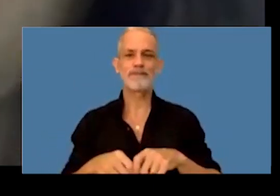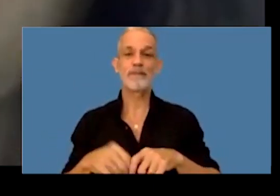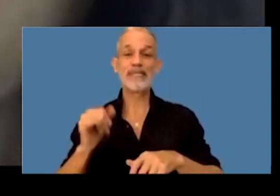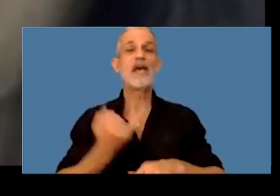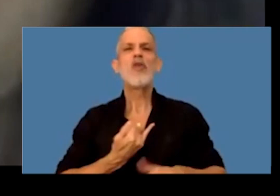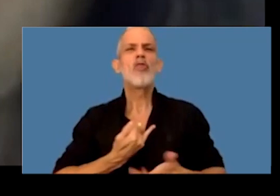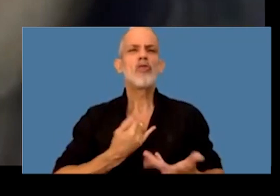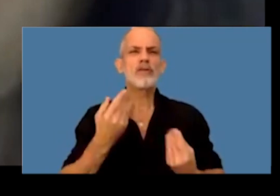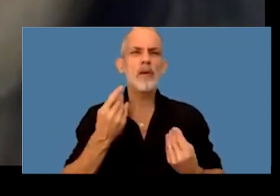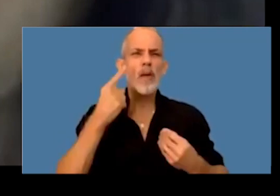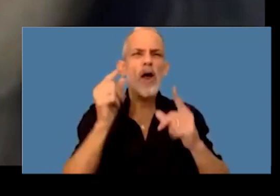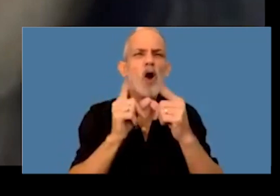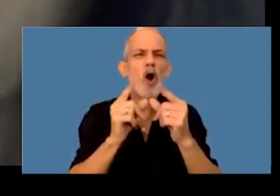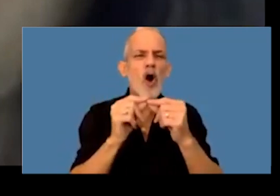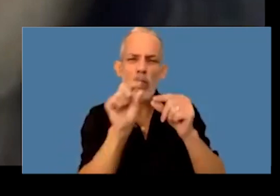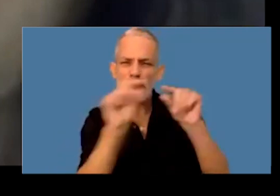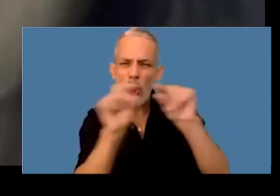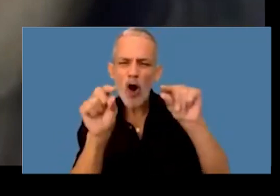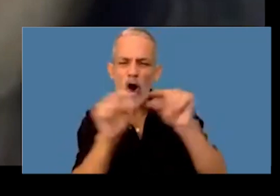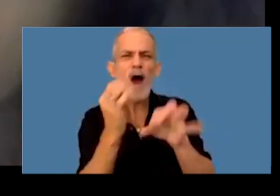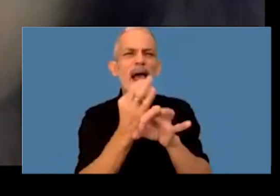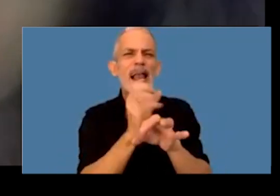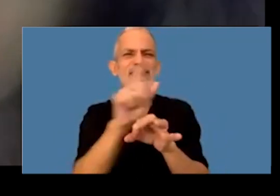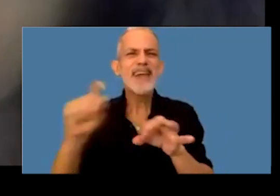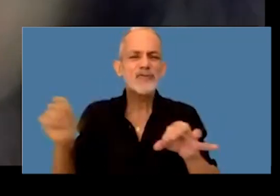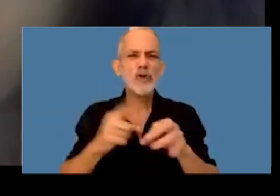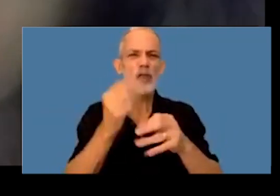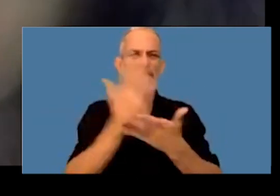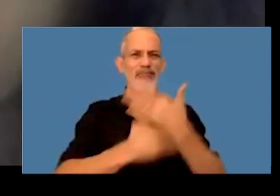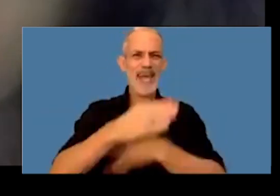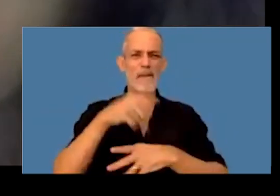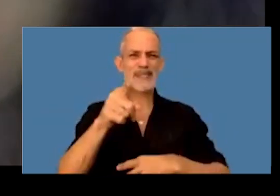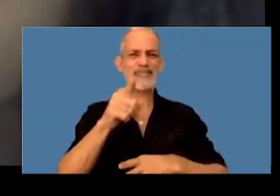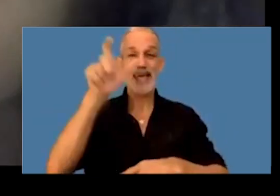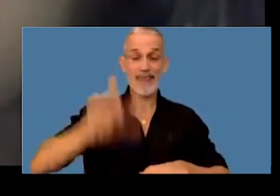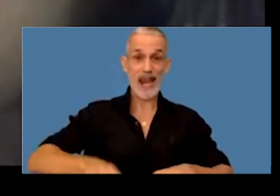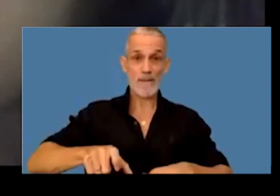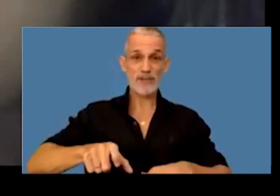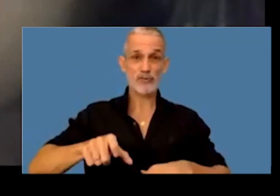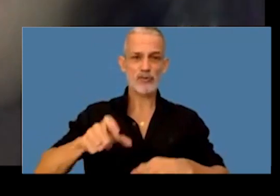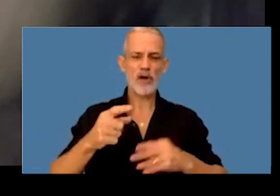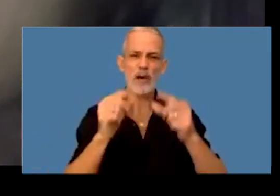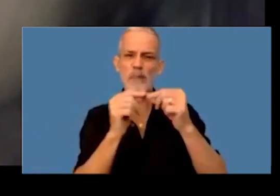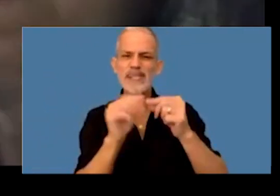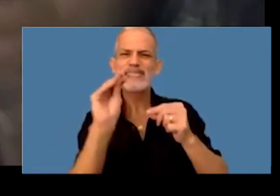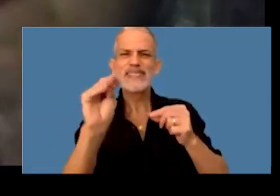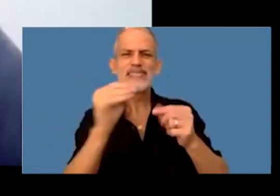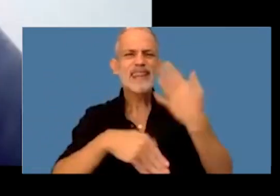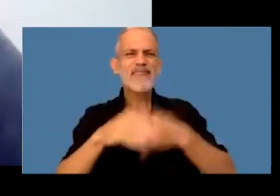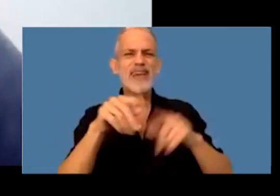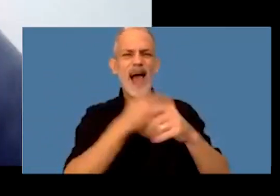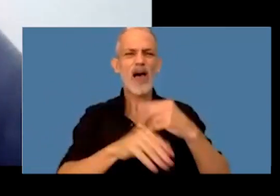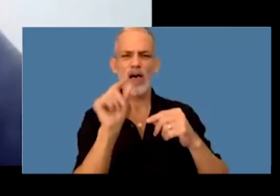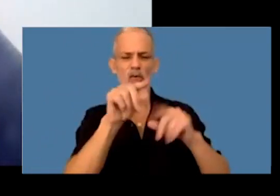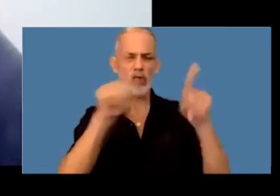los códigos que clasifican la discapacidad de la persona que se ponen en el certificado? La CIE